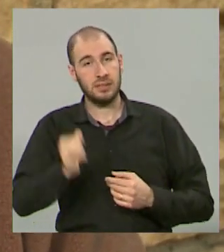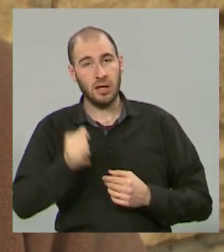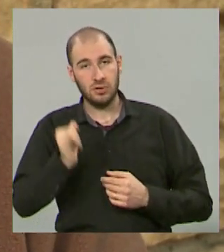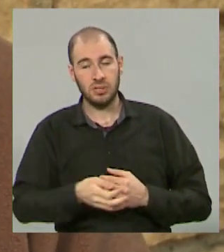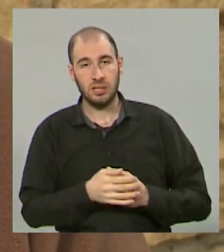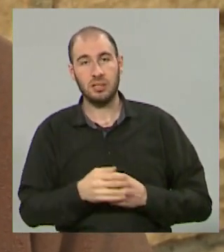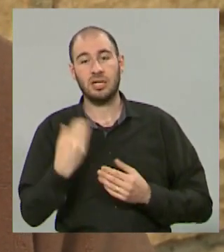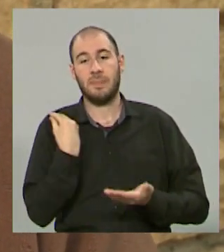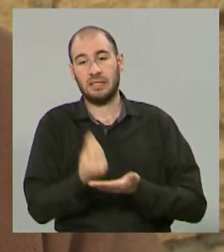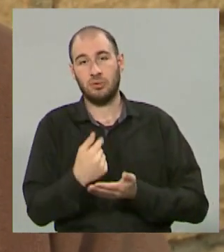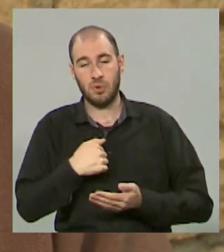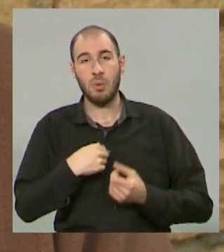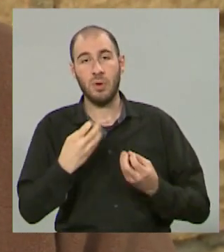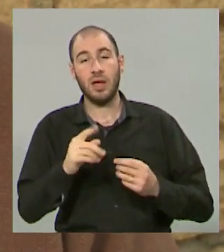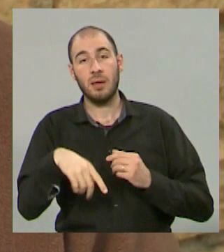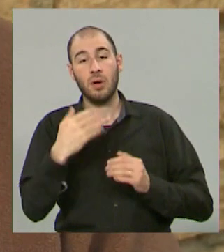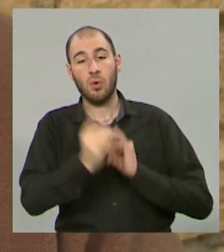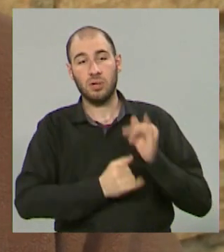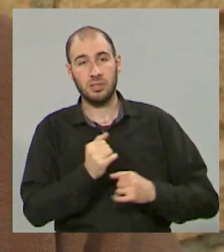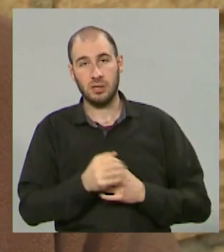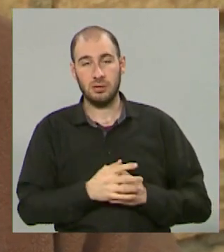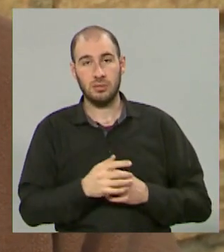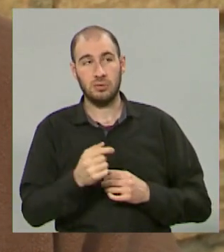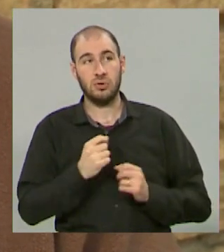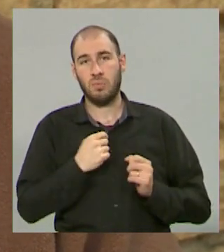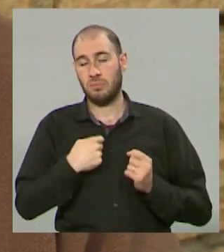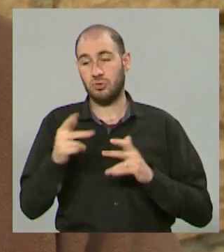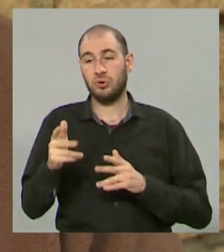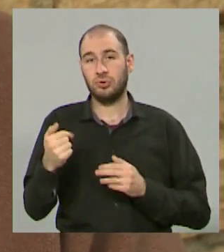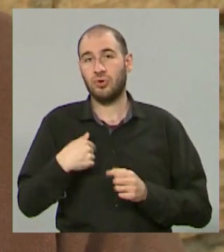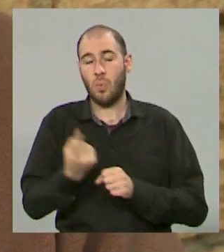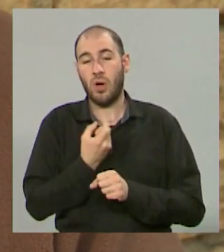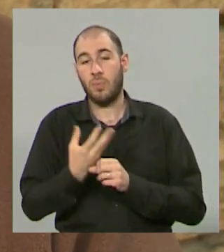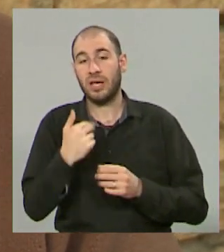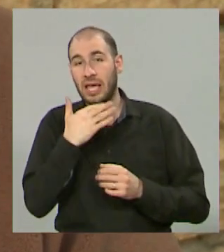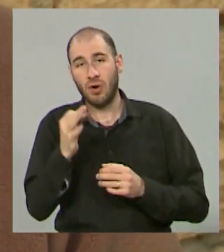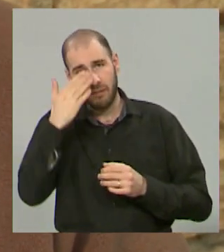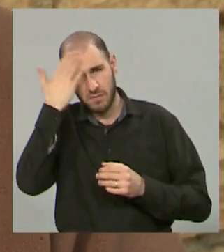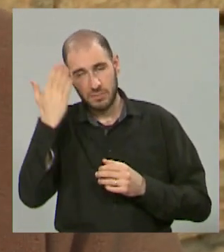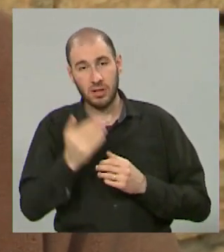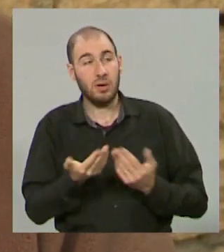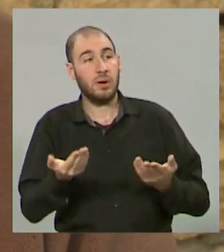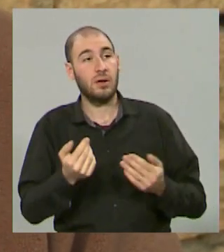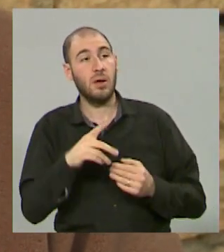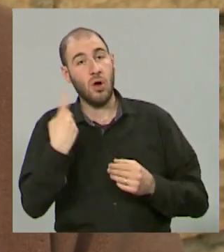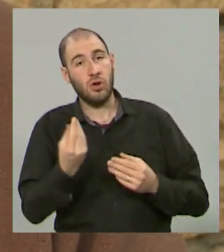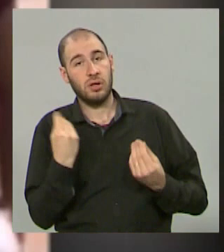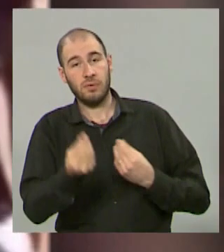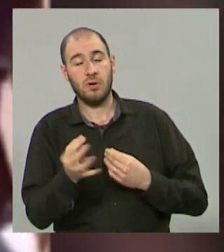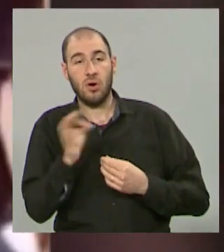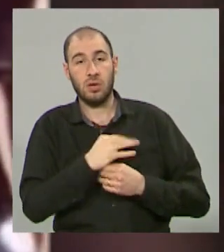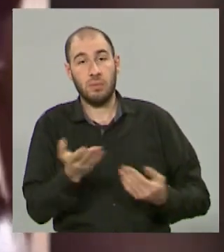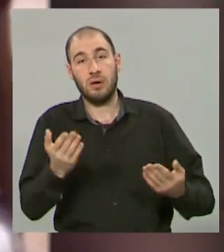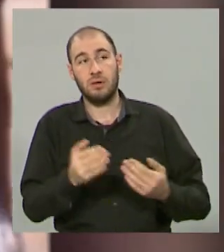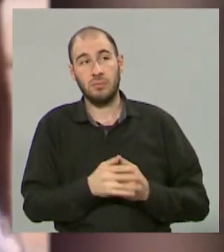en nuestra representación, porque si no te decían, bueno, y si yo le decía, por ejemplo, mira, no puedo porque mi hijo está enfermo, y bueno, manda a alguien, o si no, bueno, si